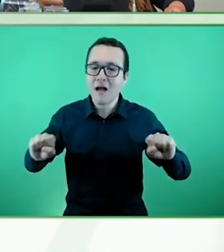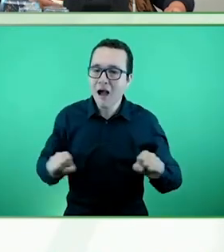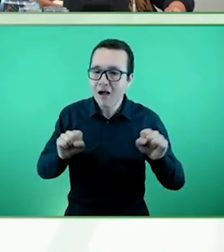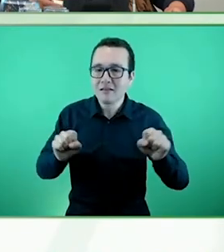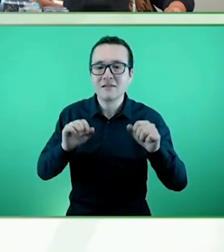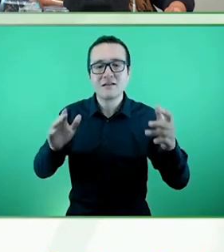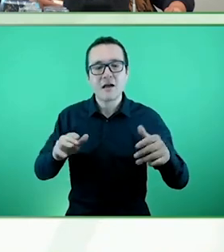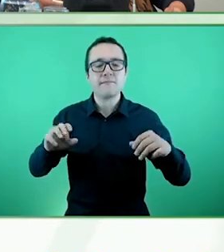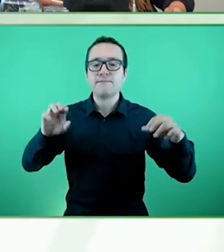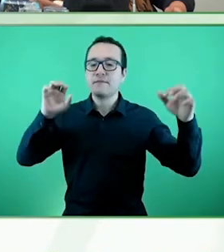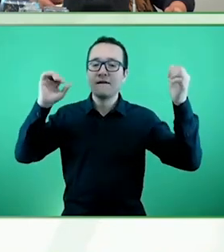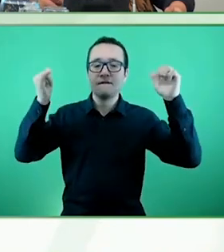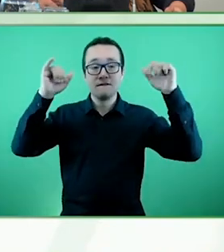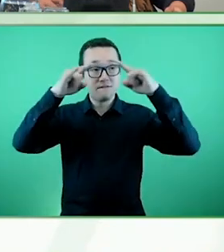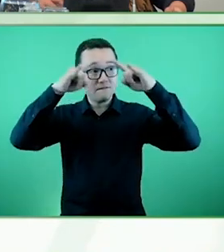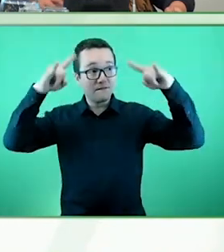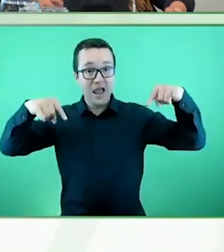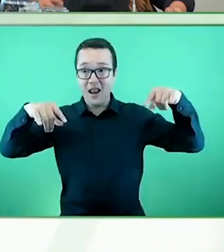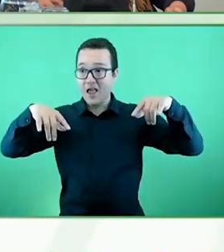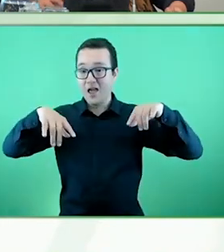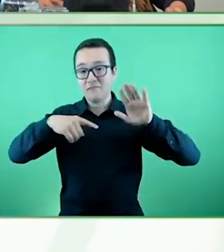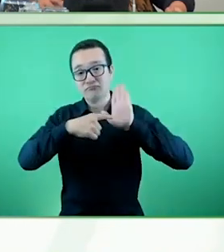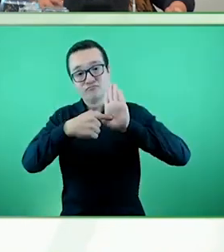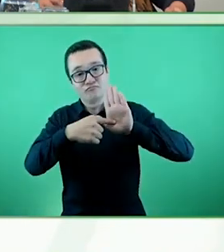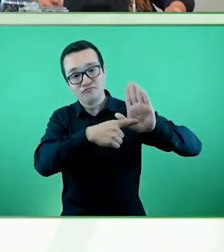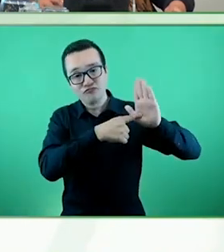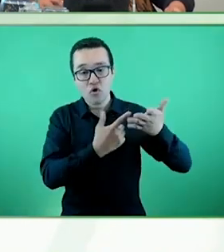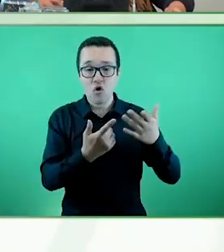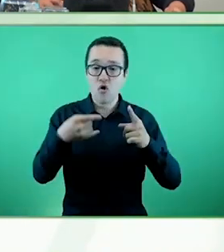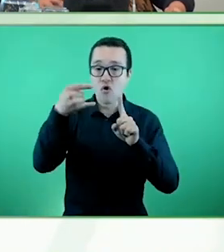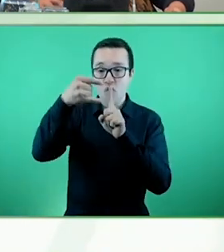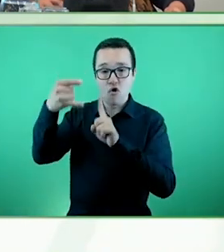como webinars, entre otras.